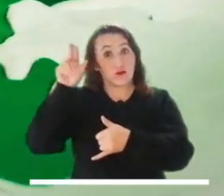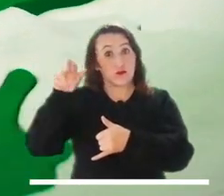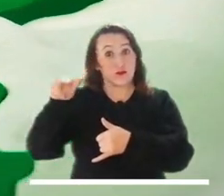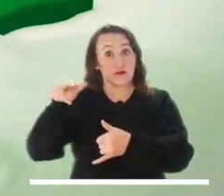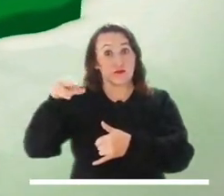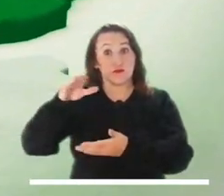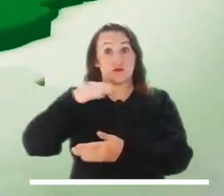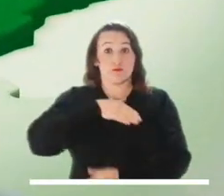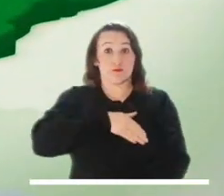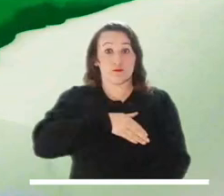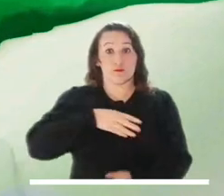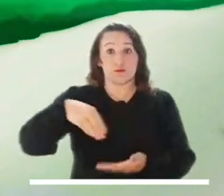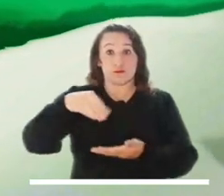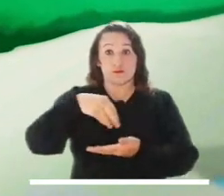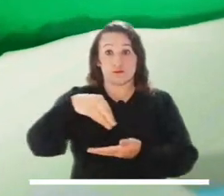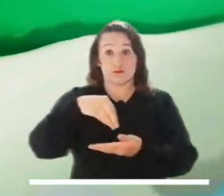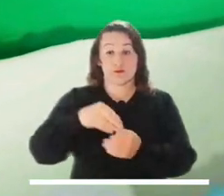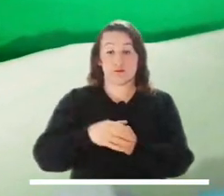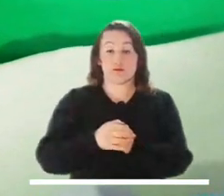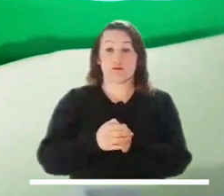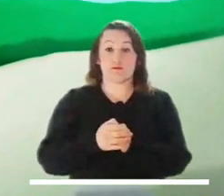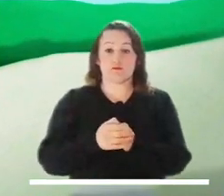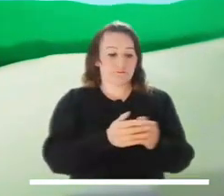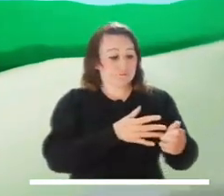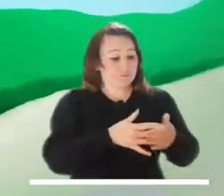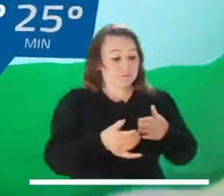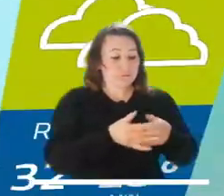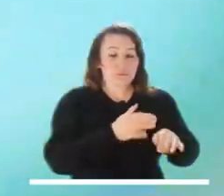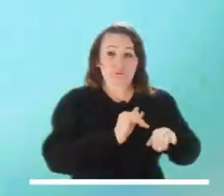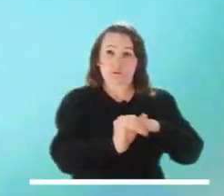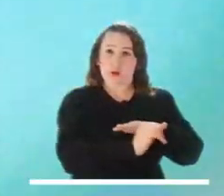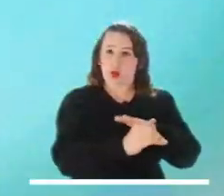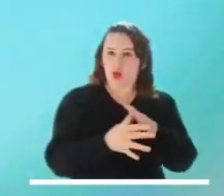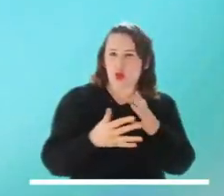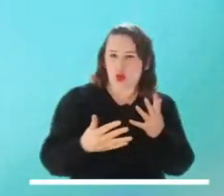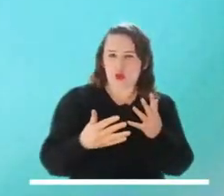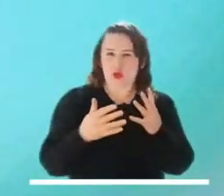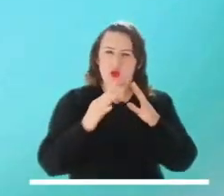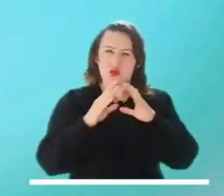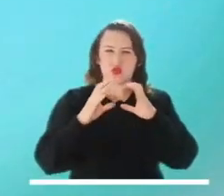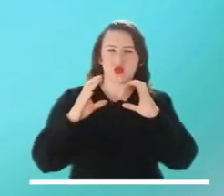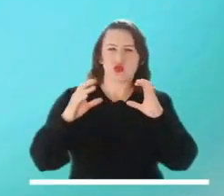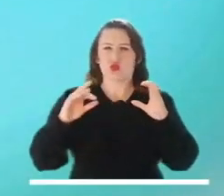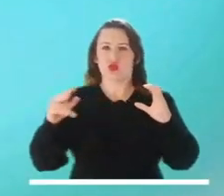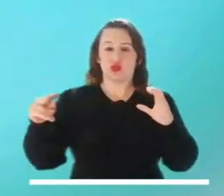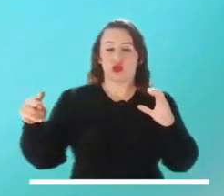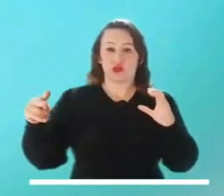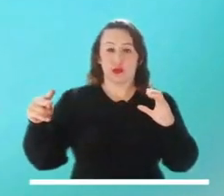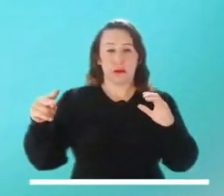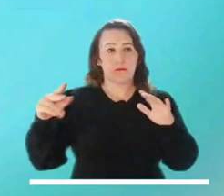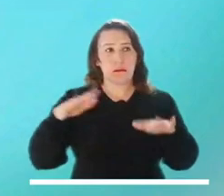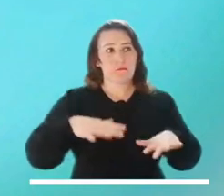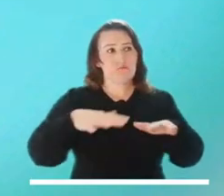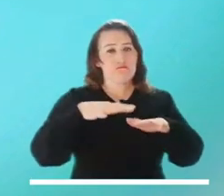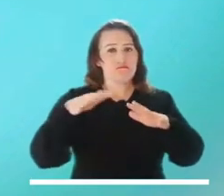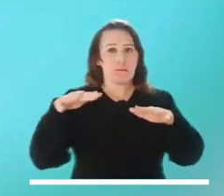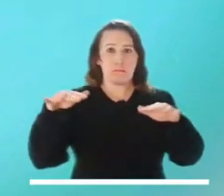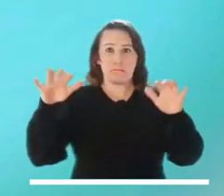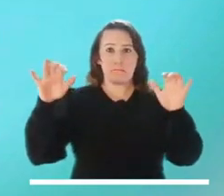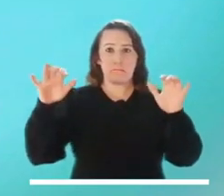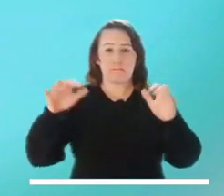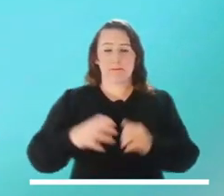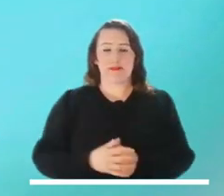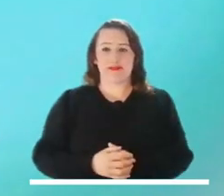y Atlántico. El cielo del archipiélago presentará nubosidad variable, por lo demás se estiman condiciones secas en las